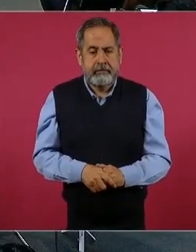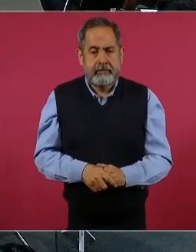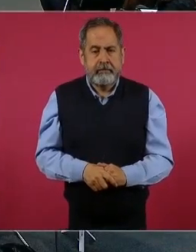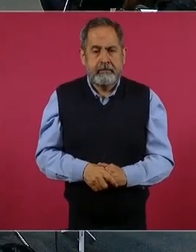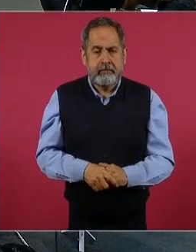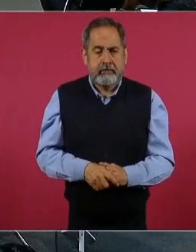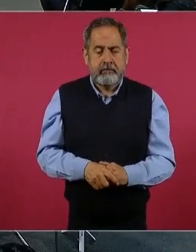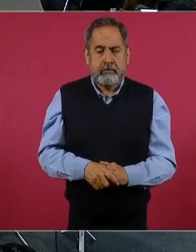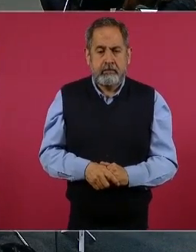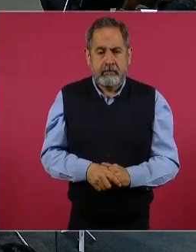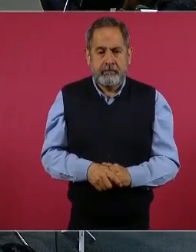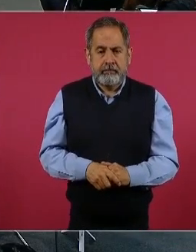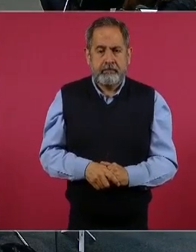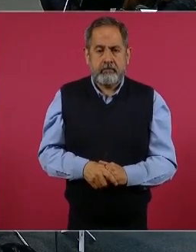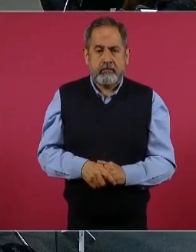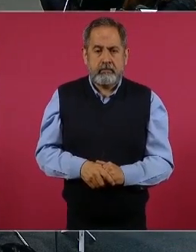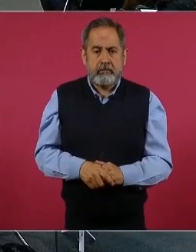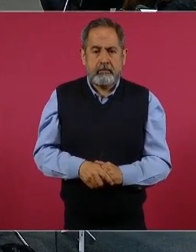y